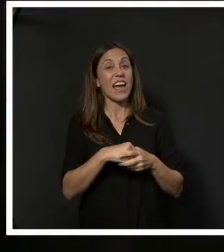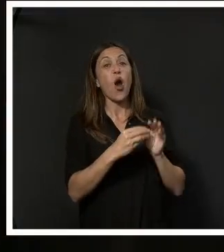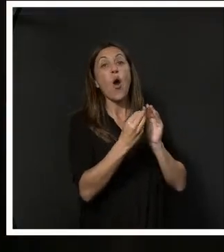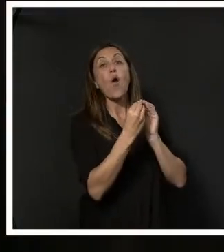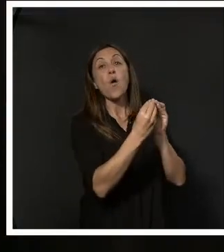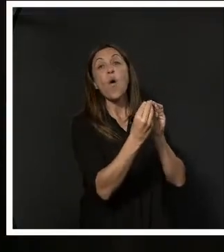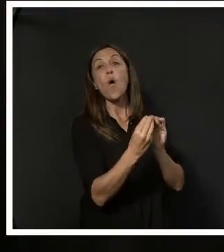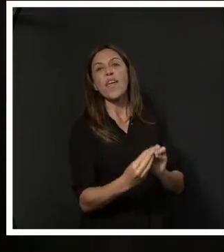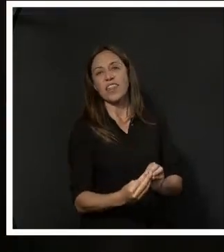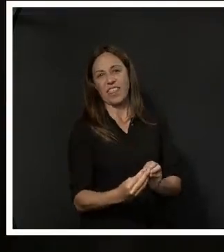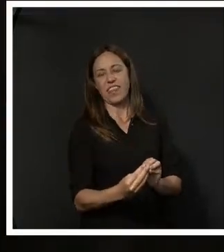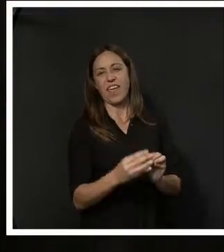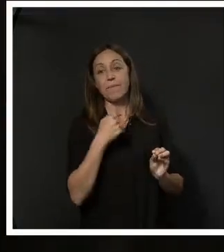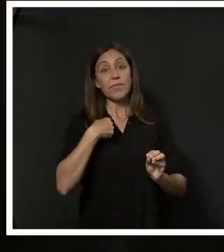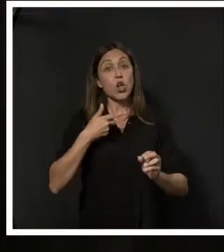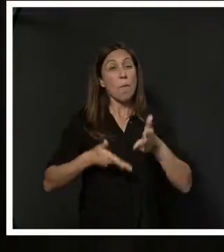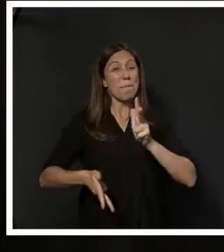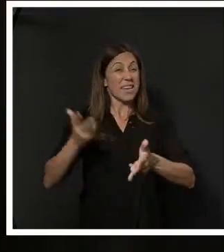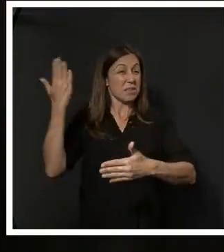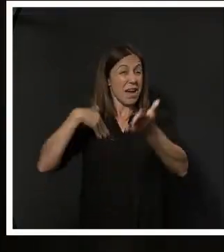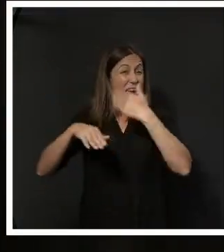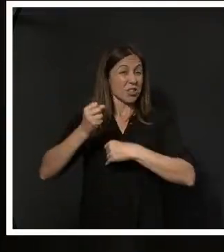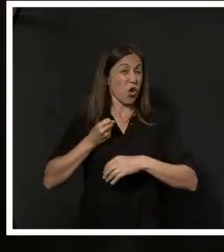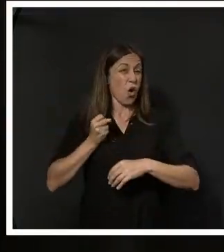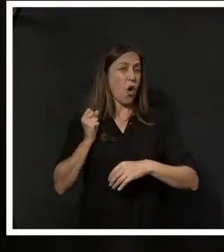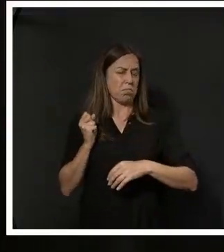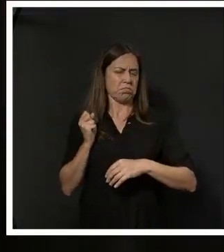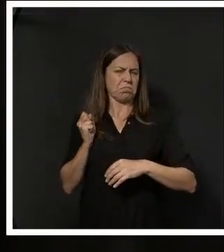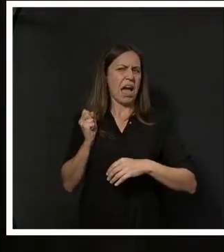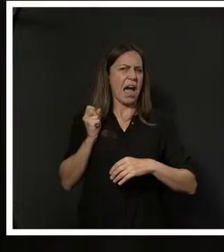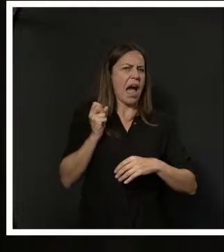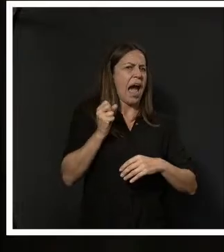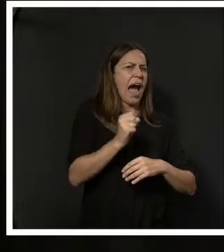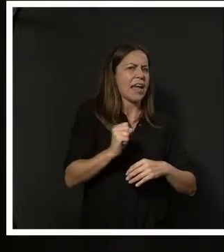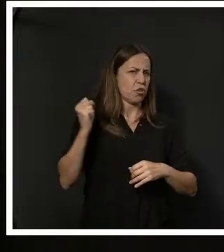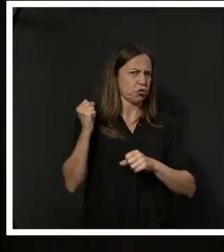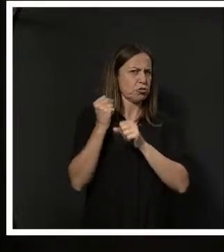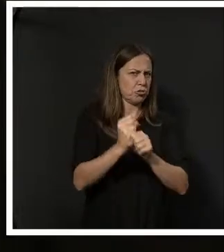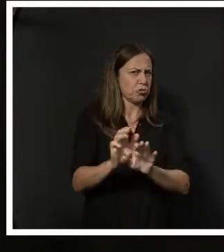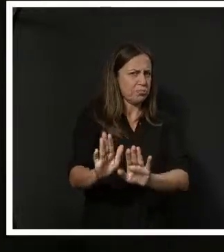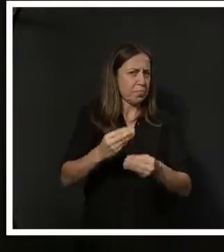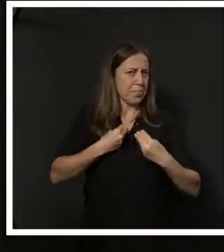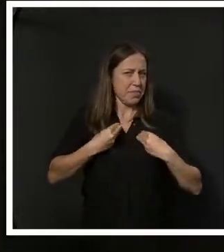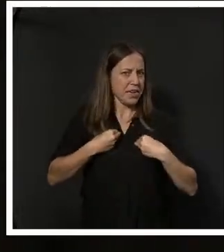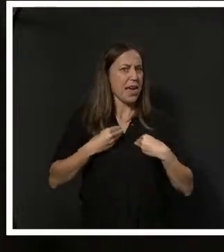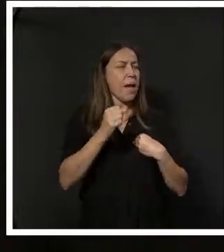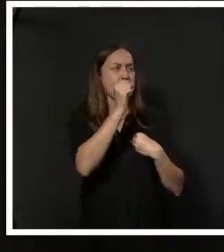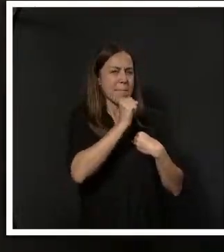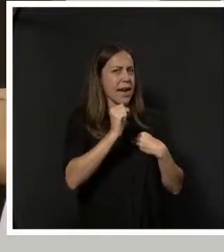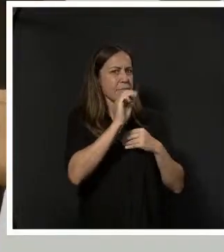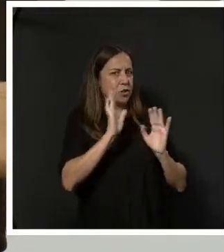país Vasco varios sanos sea verdad de que un sitio maravilloso